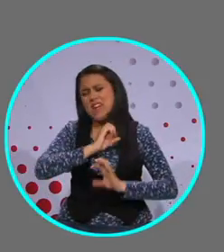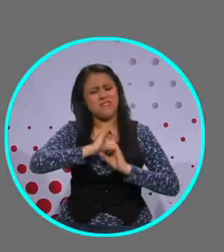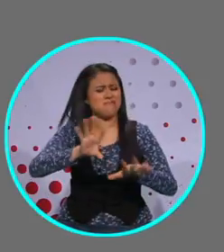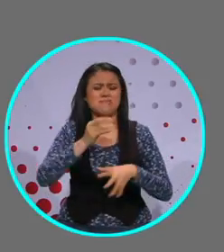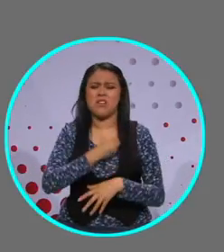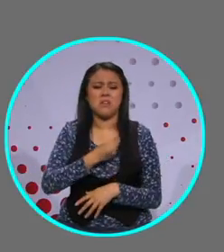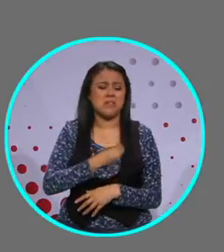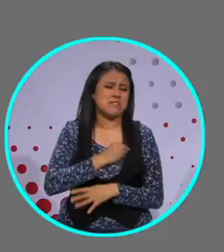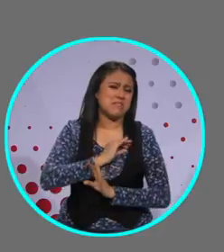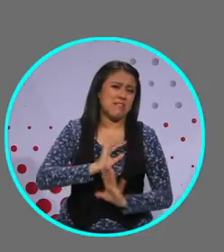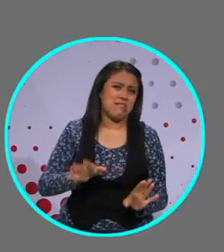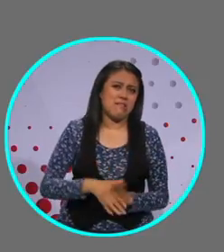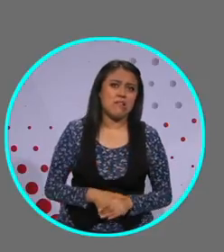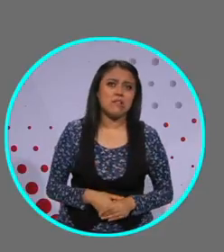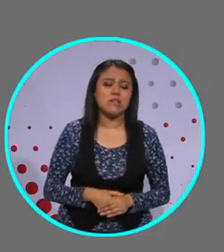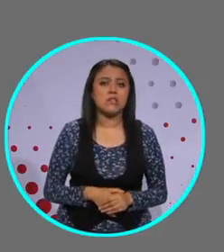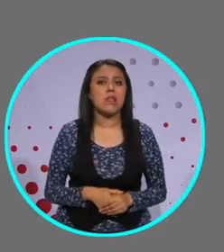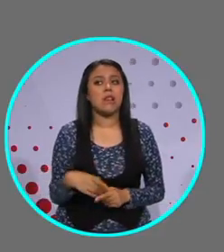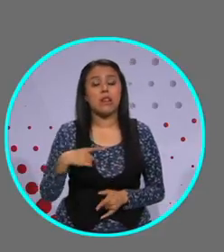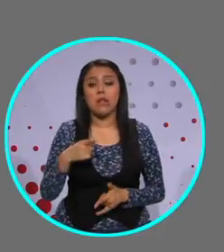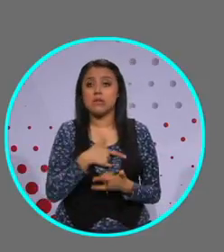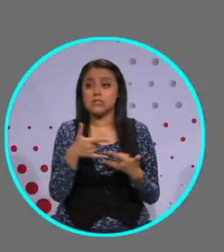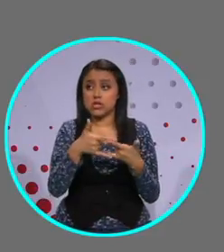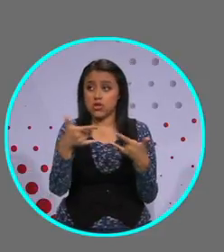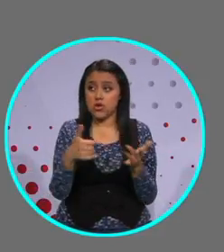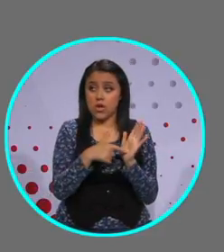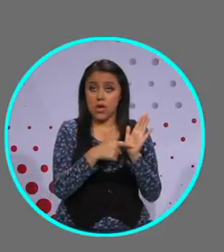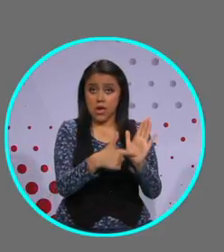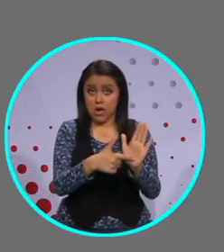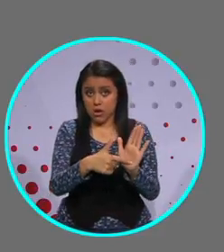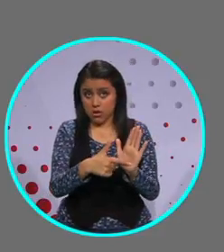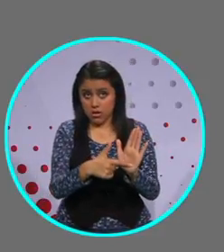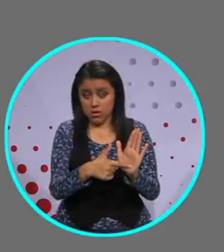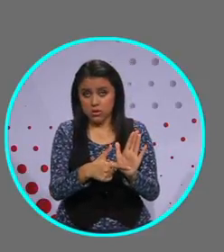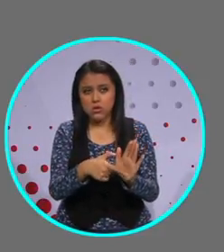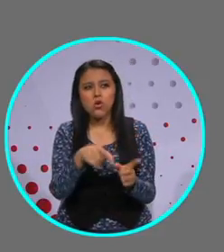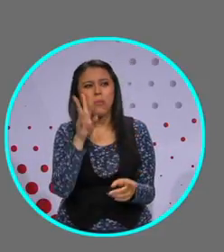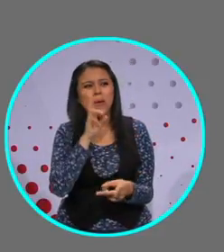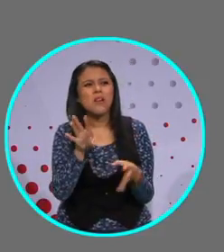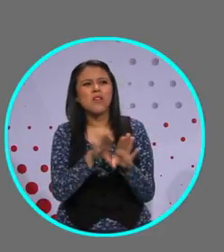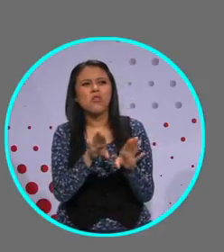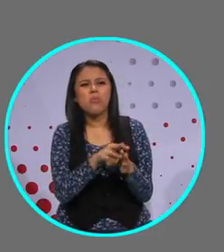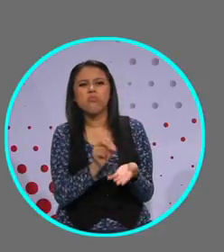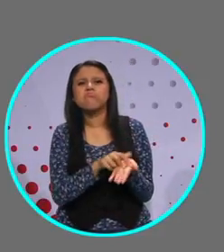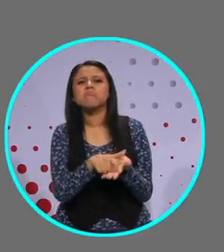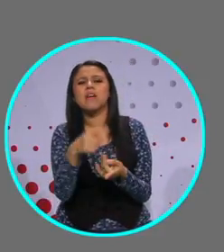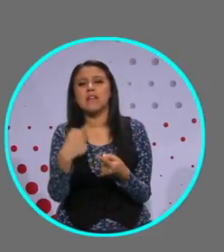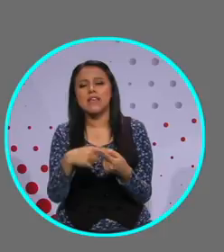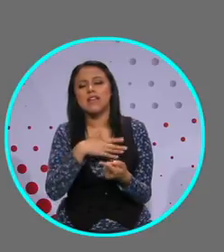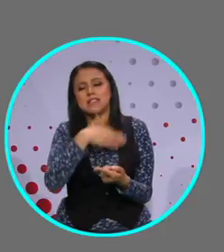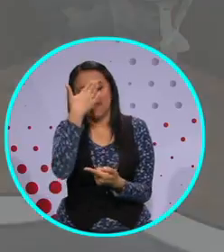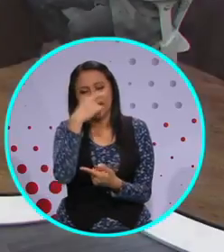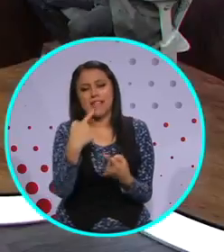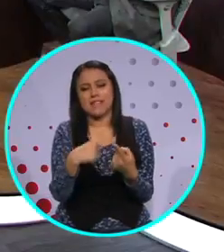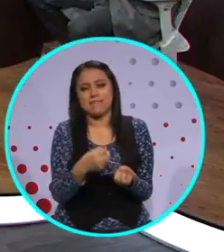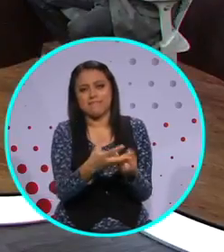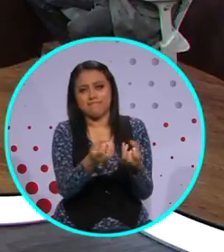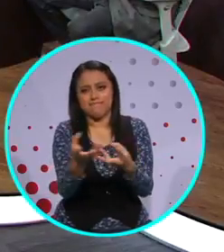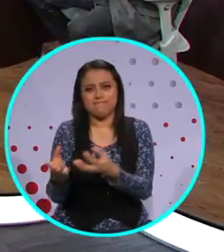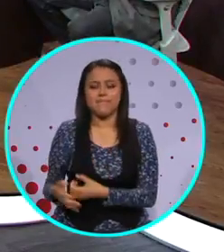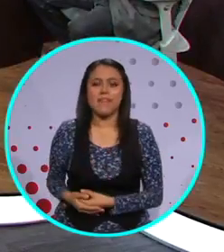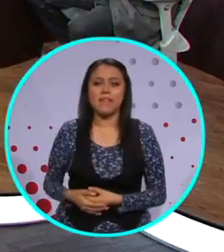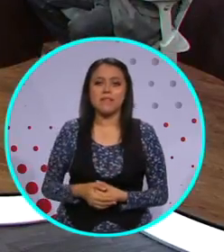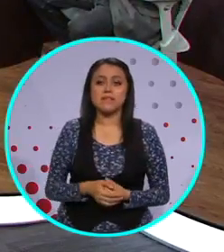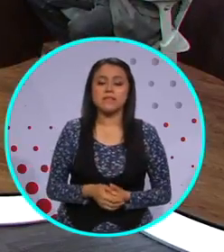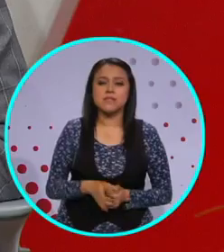histórico que hay que compartir claro pues yo tengo a dónde vas a mandar copias de esto a 58